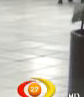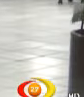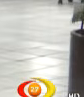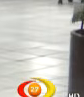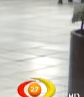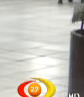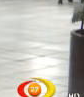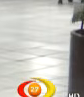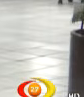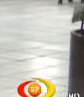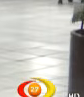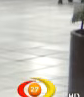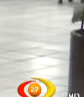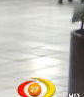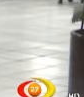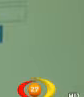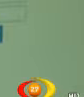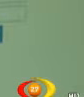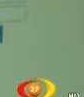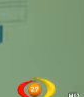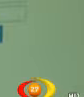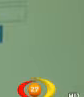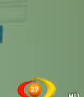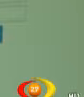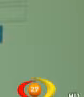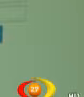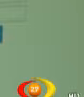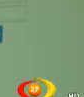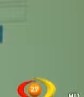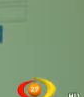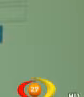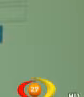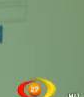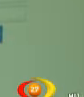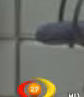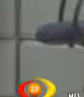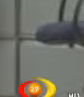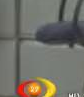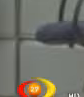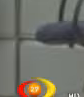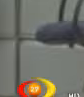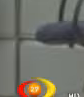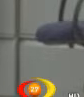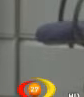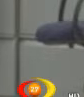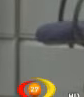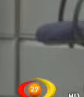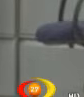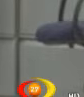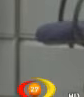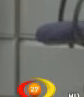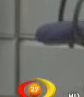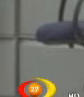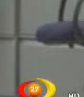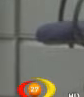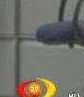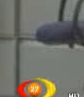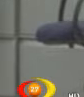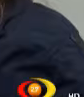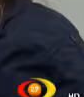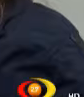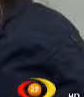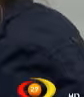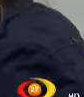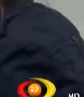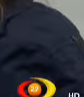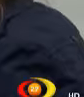configuran una nueva constitución reiteró que la principal tarea de su gobierno es combatir la corrupción y que este trabajo le